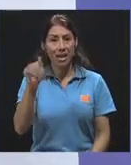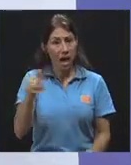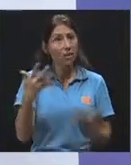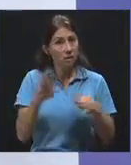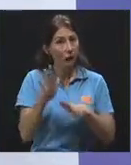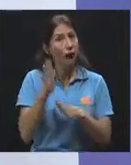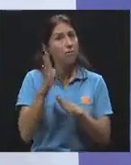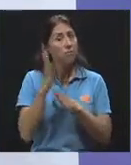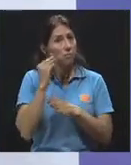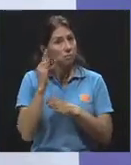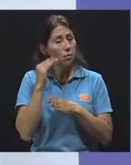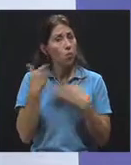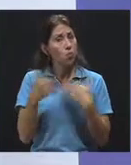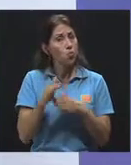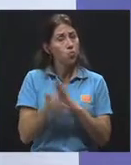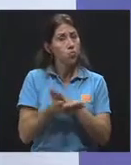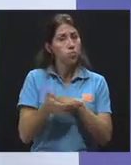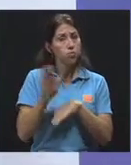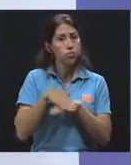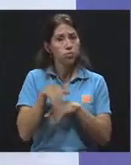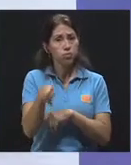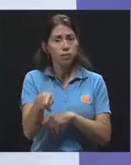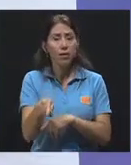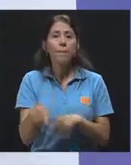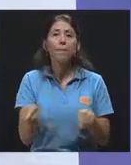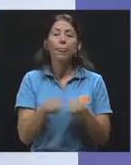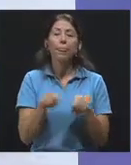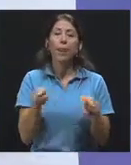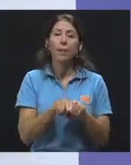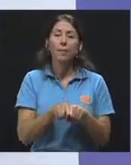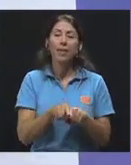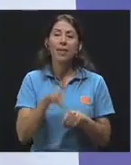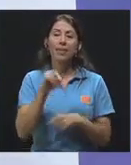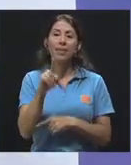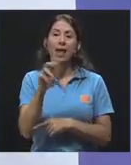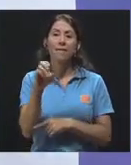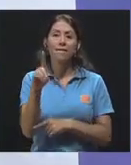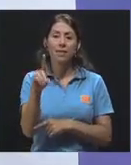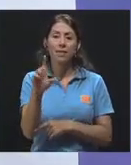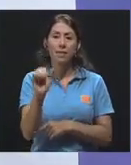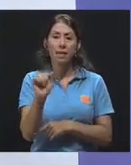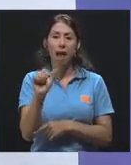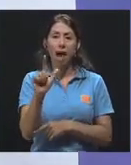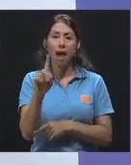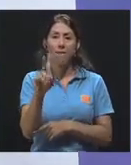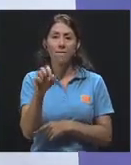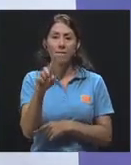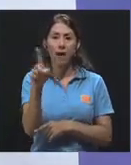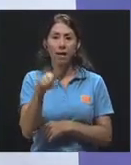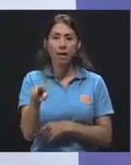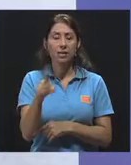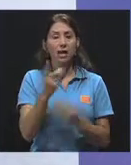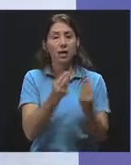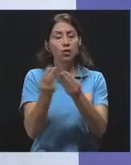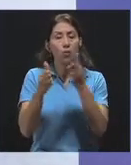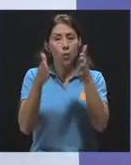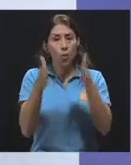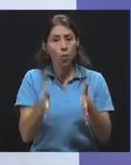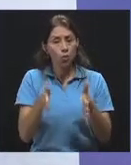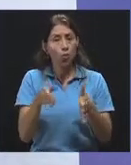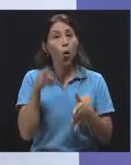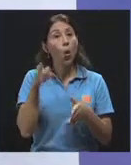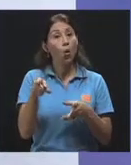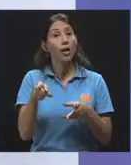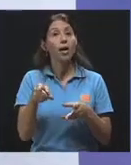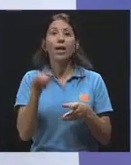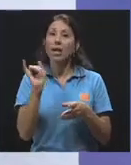Narnia, o sea, sí. También a David Álvarez, que es un productor que ha sido como